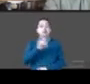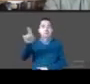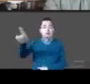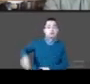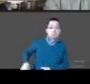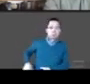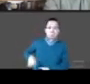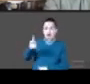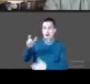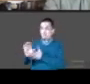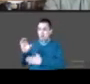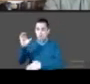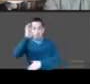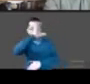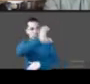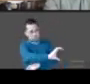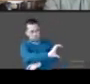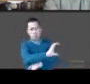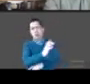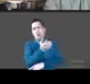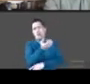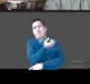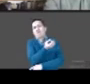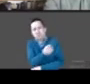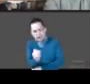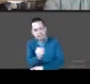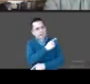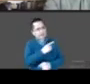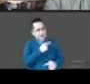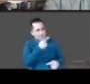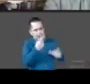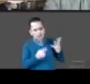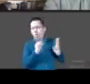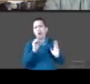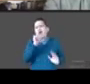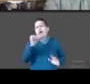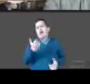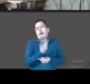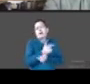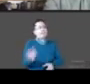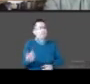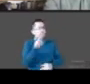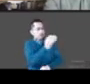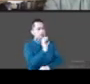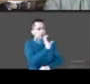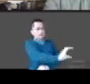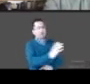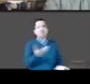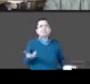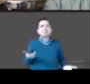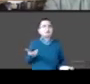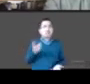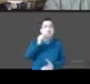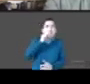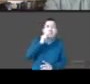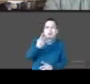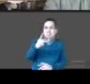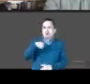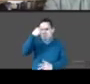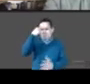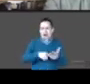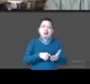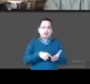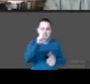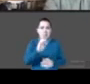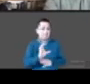sean no condicionadas me parece que contar con una beca ahora mismo como es el esquema federal es importante justamente